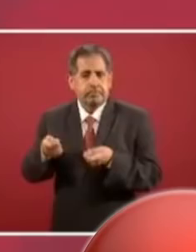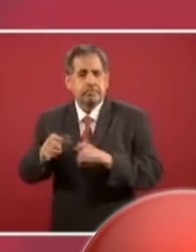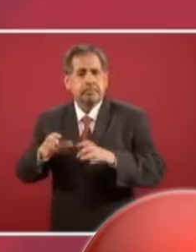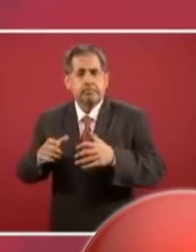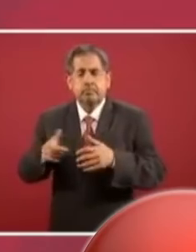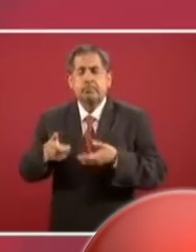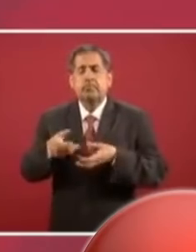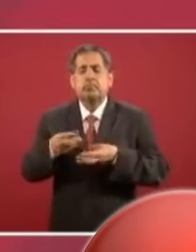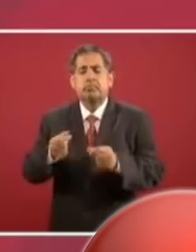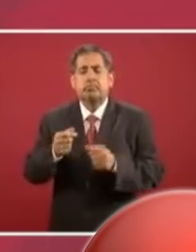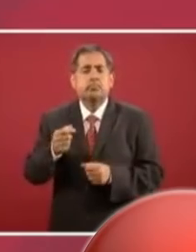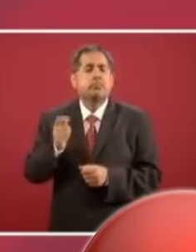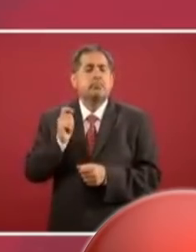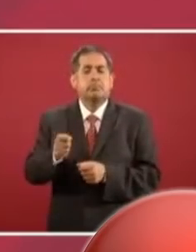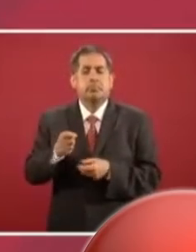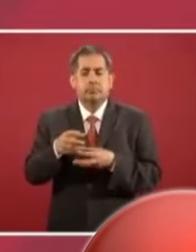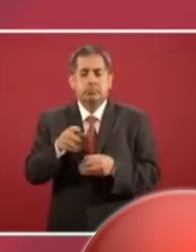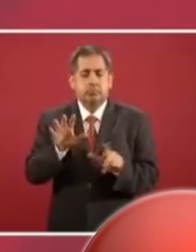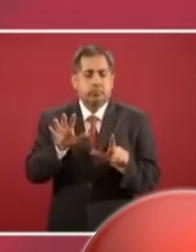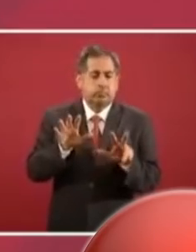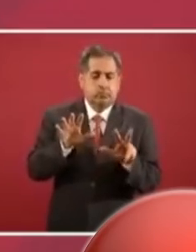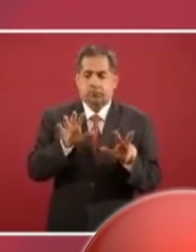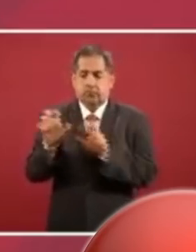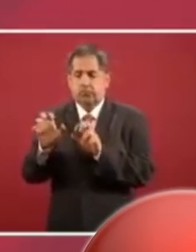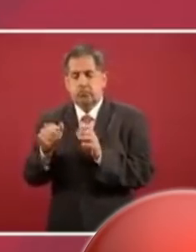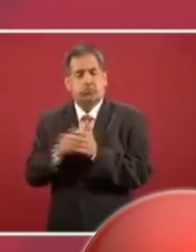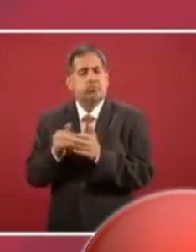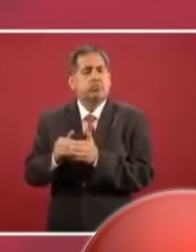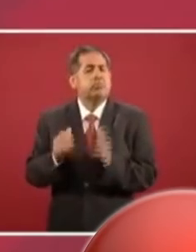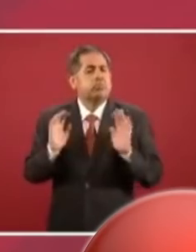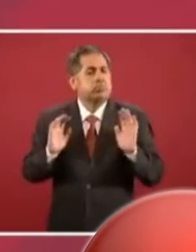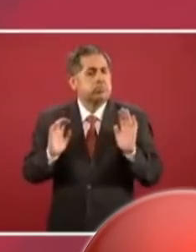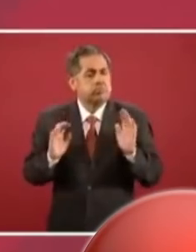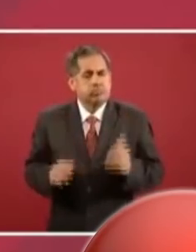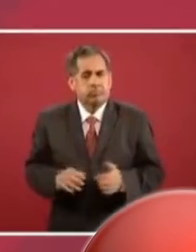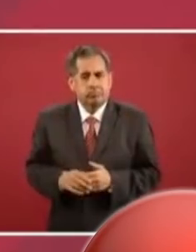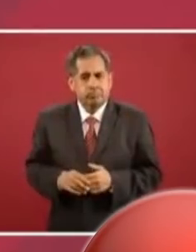año con un ejercicio de 800 millones,